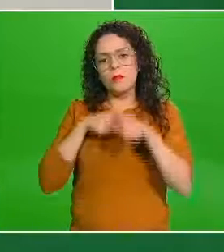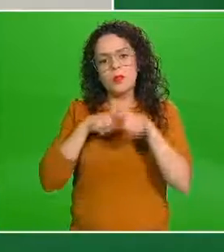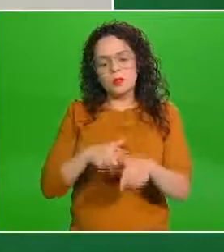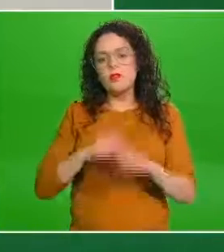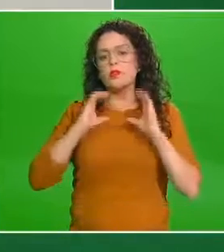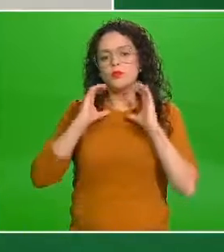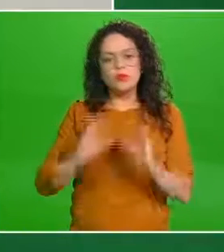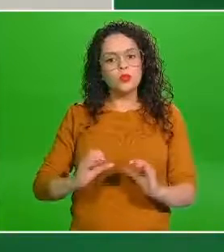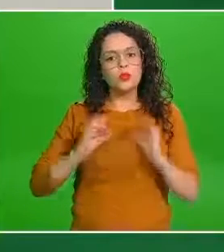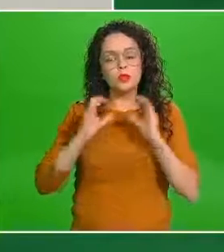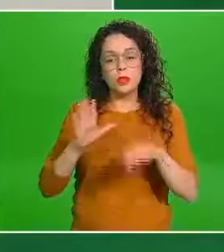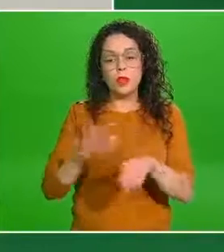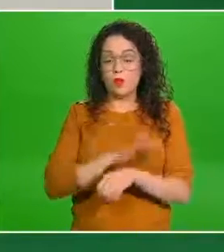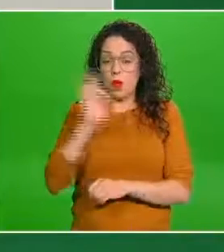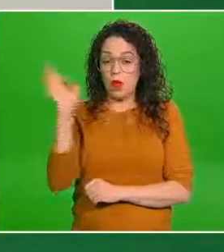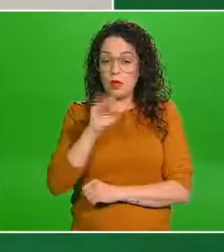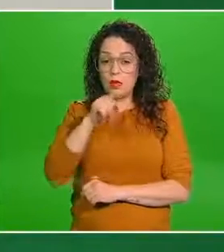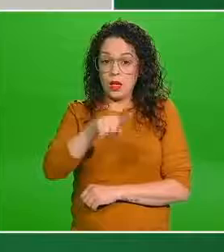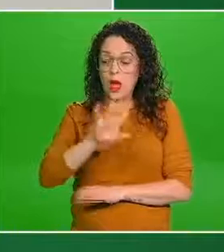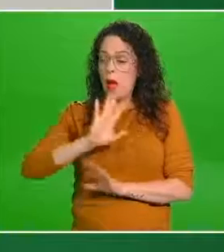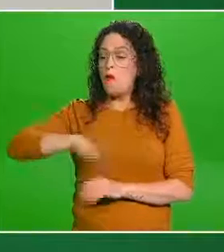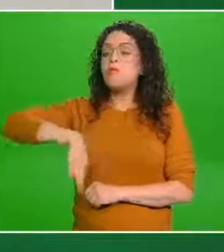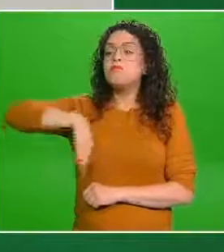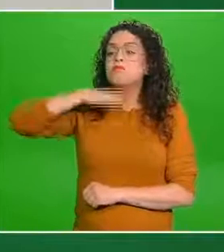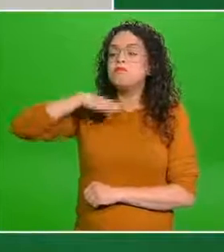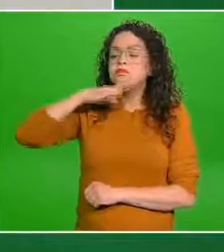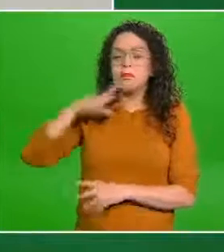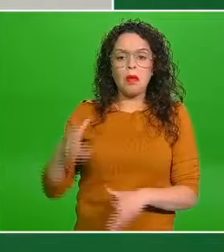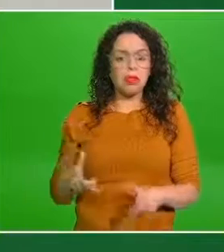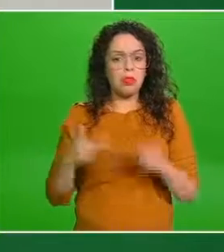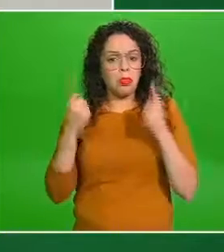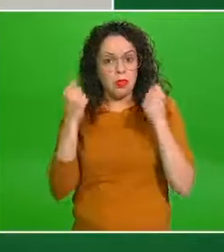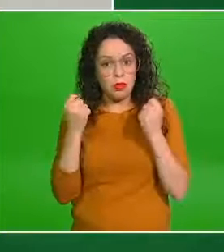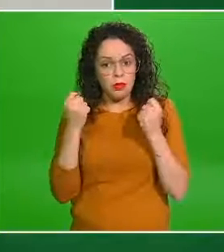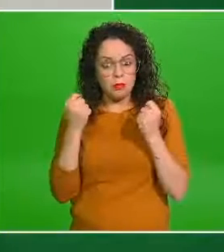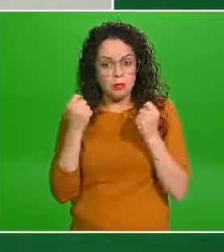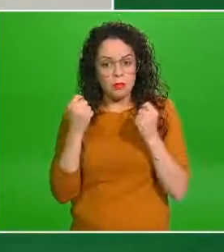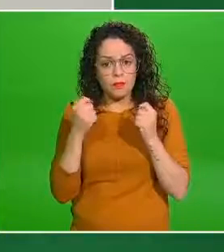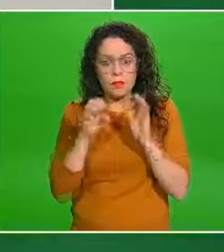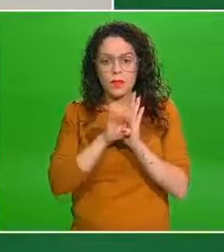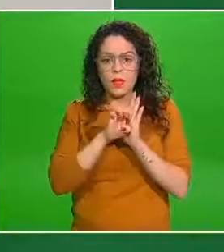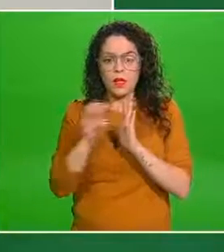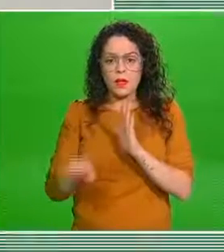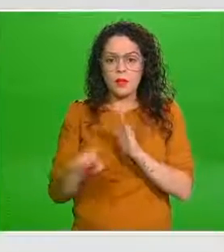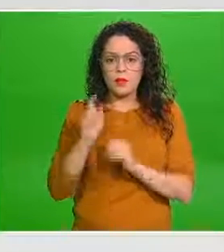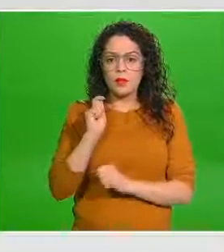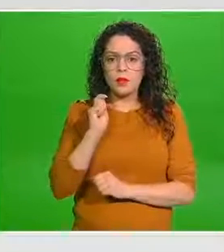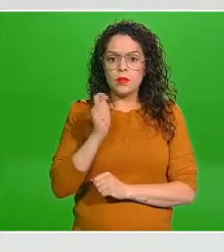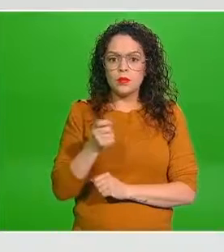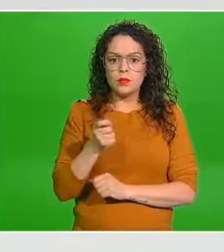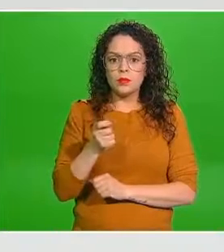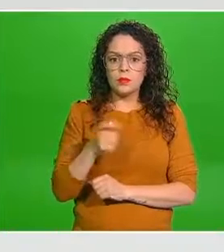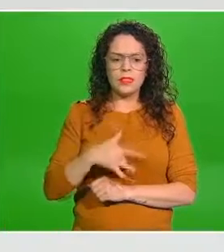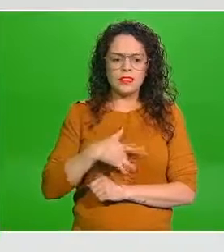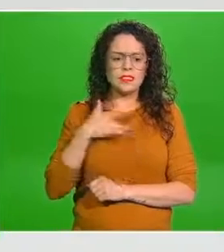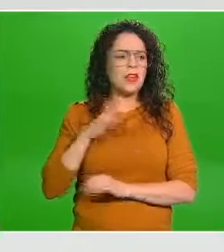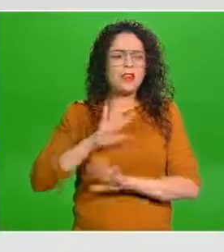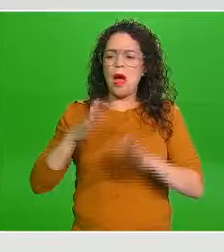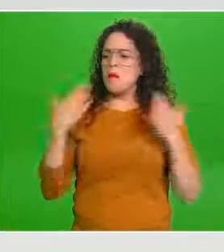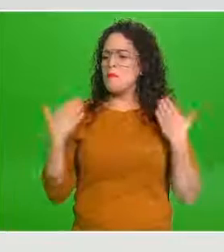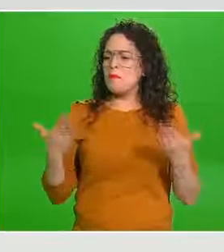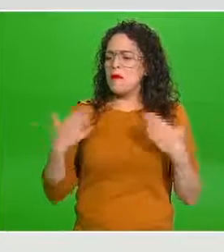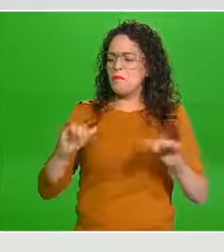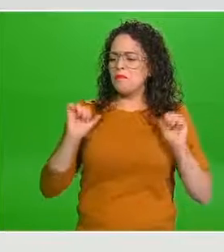nosotros dejemos de realizarlas, que como lo decimos coloquialmente, relajemos las medidas